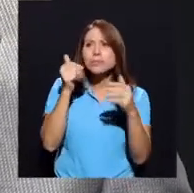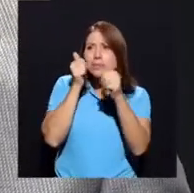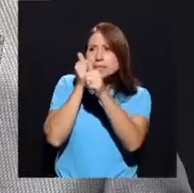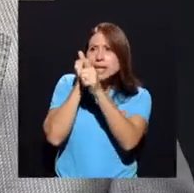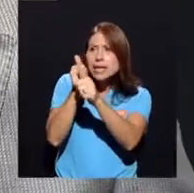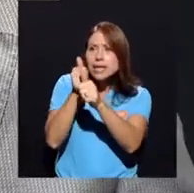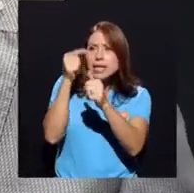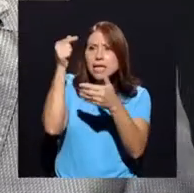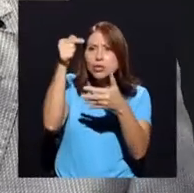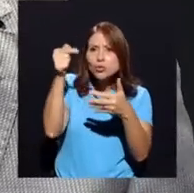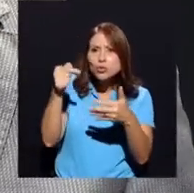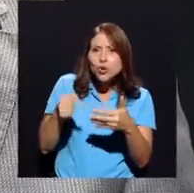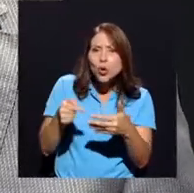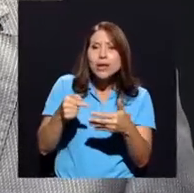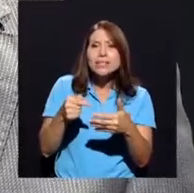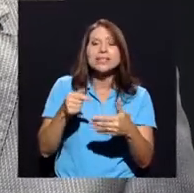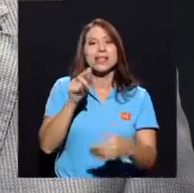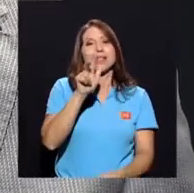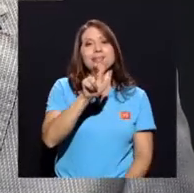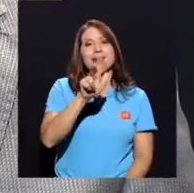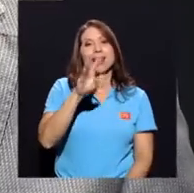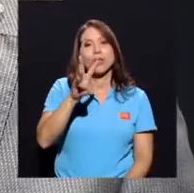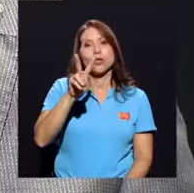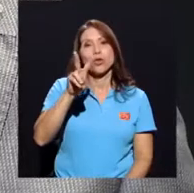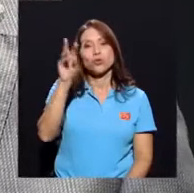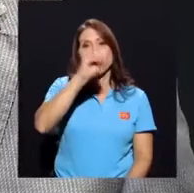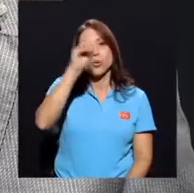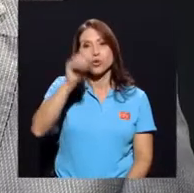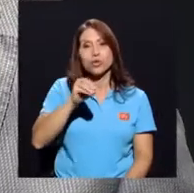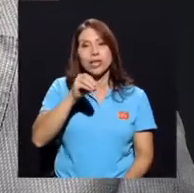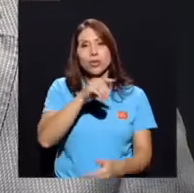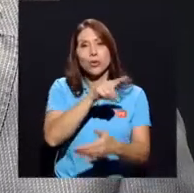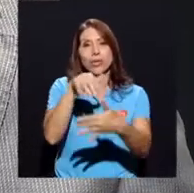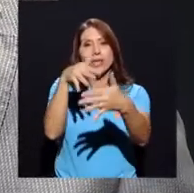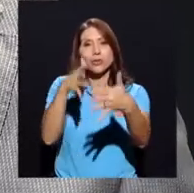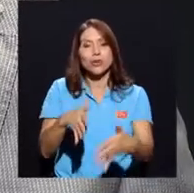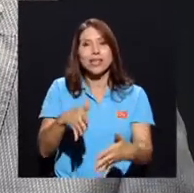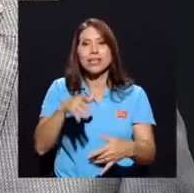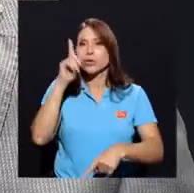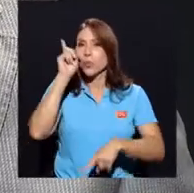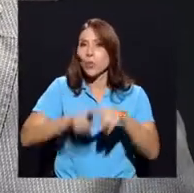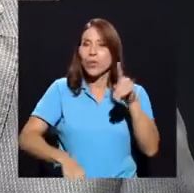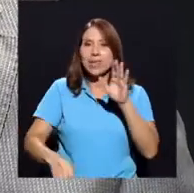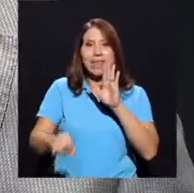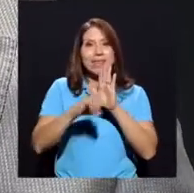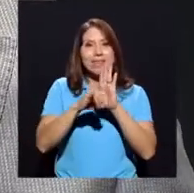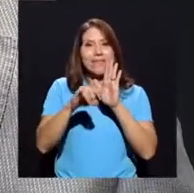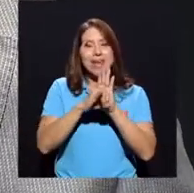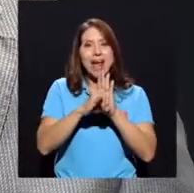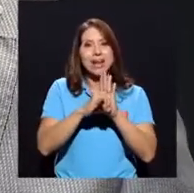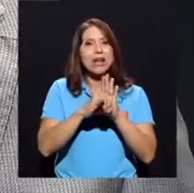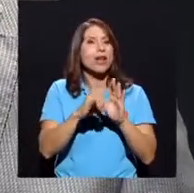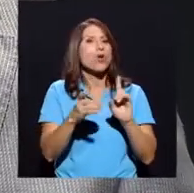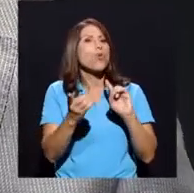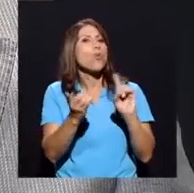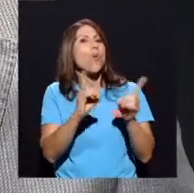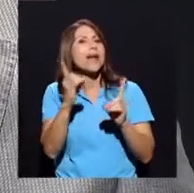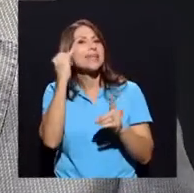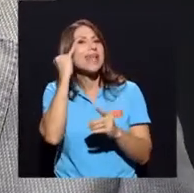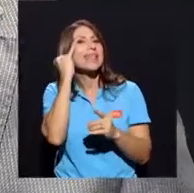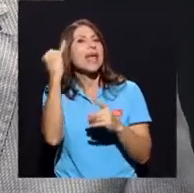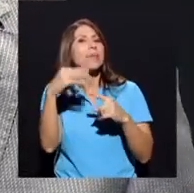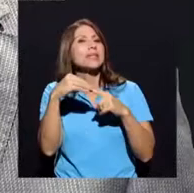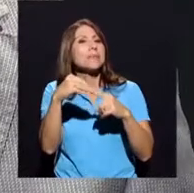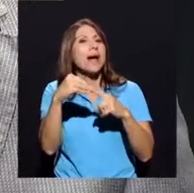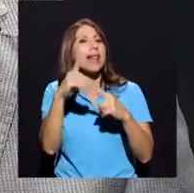están diciendo a uno verdad el 32% los estudiantes no pueden identificar la idea principal de un texto o sea que la gente lee y no